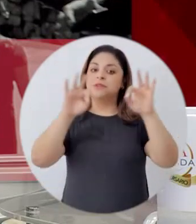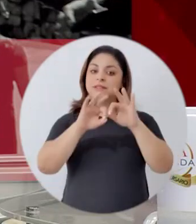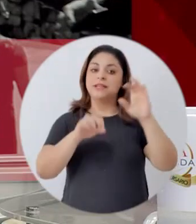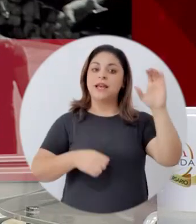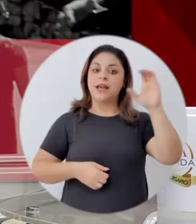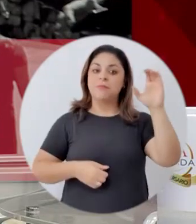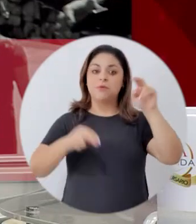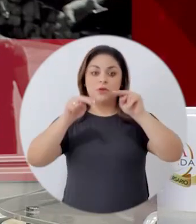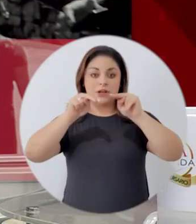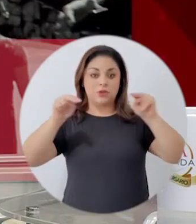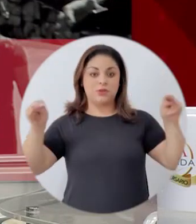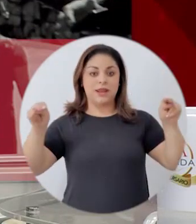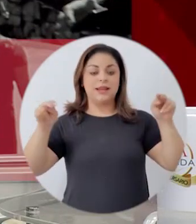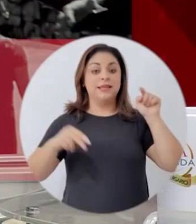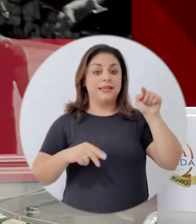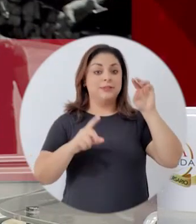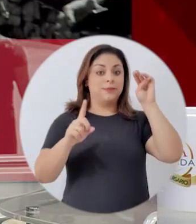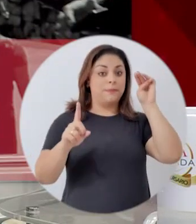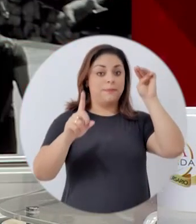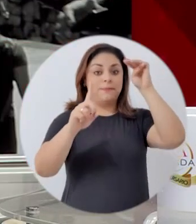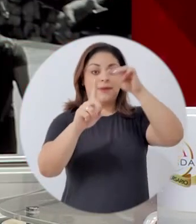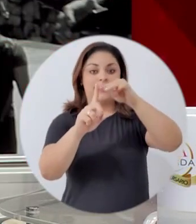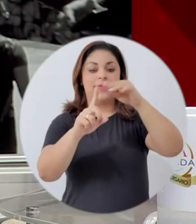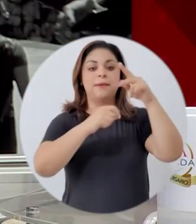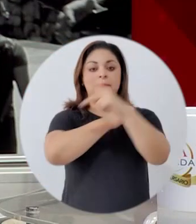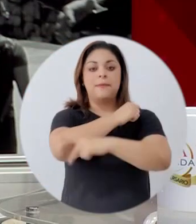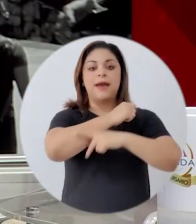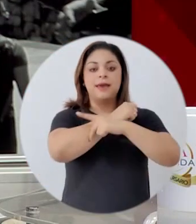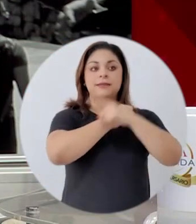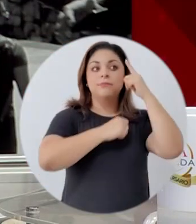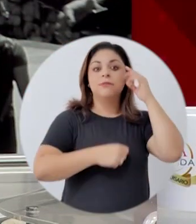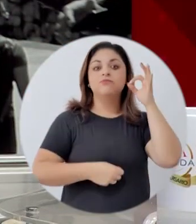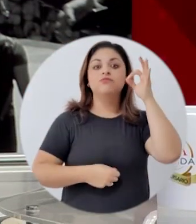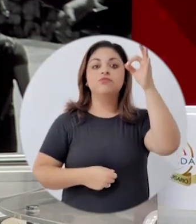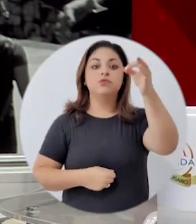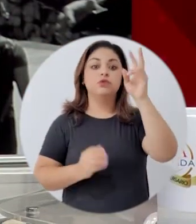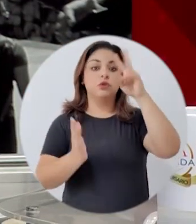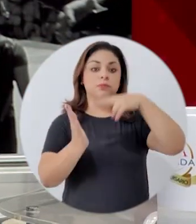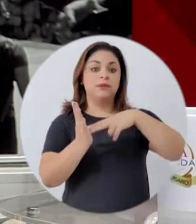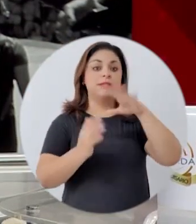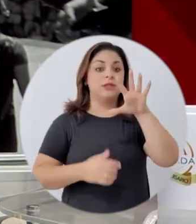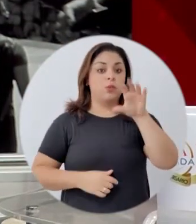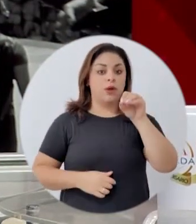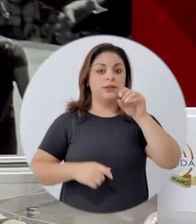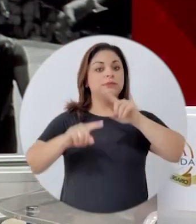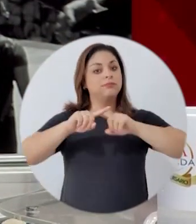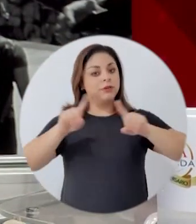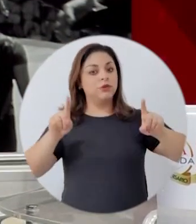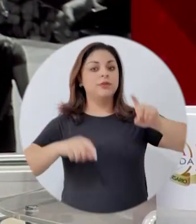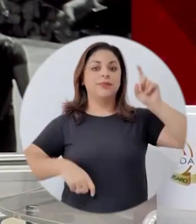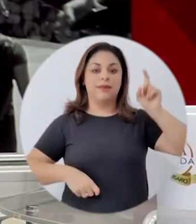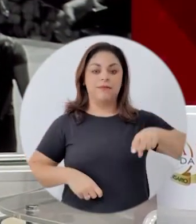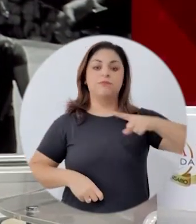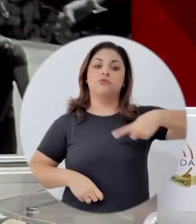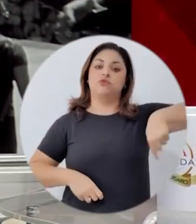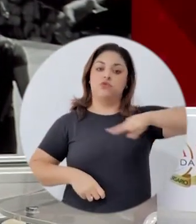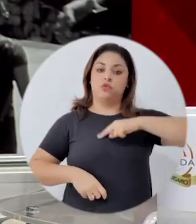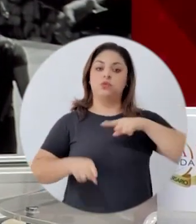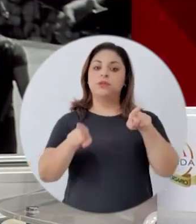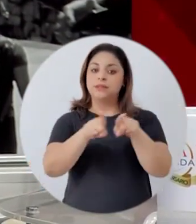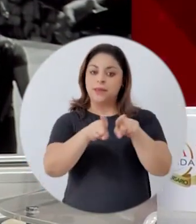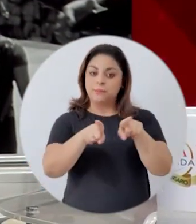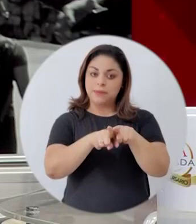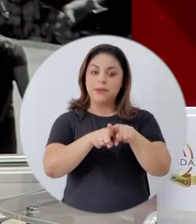carbono neutralidad, una meta que se puso el país para el 2050, pero también una meta que tenemos que tener todos y todas, sea en